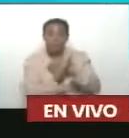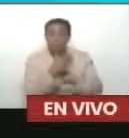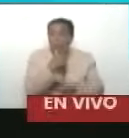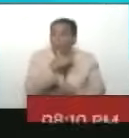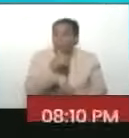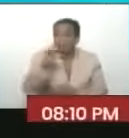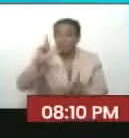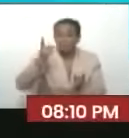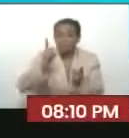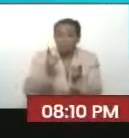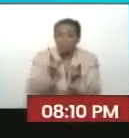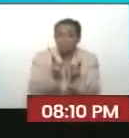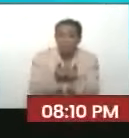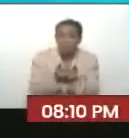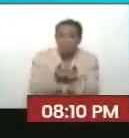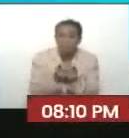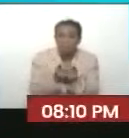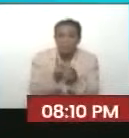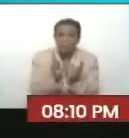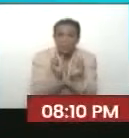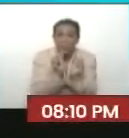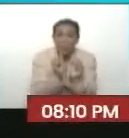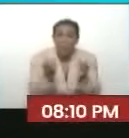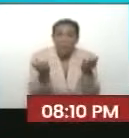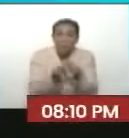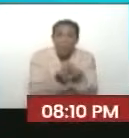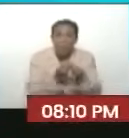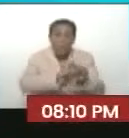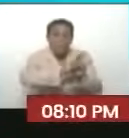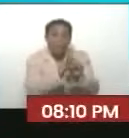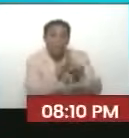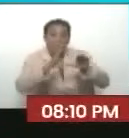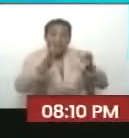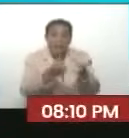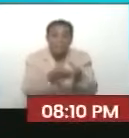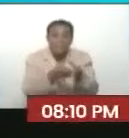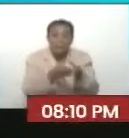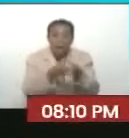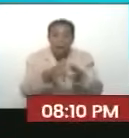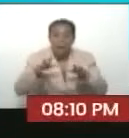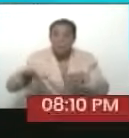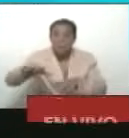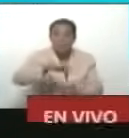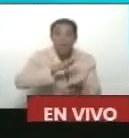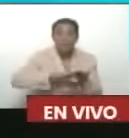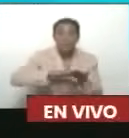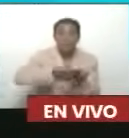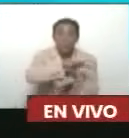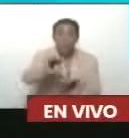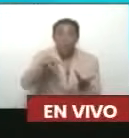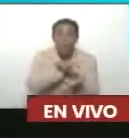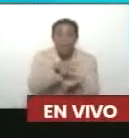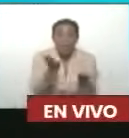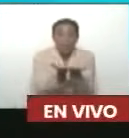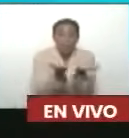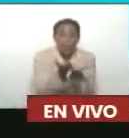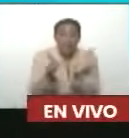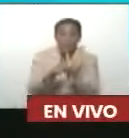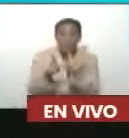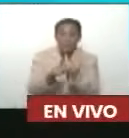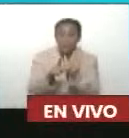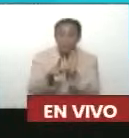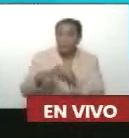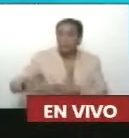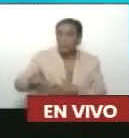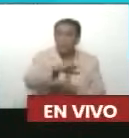bueno, afectaron junto a la pandemia duramente las instalaciones de escuelas, liceos,